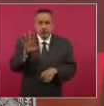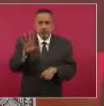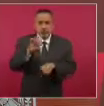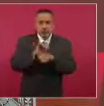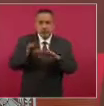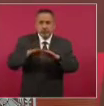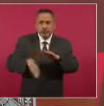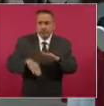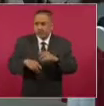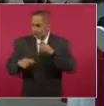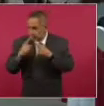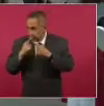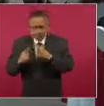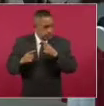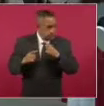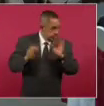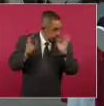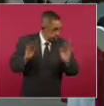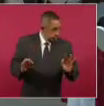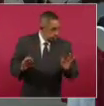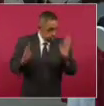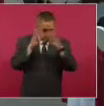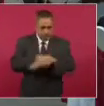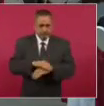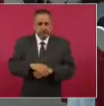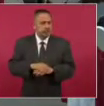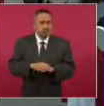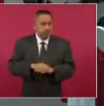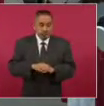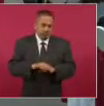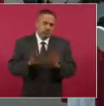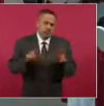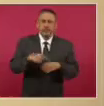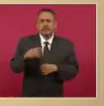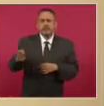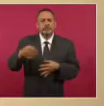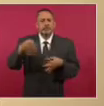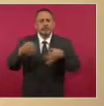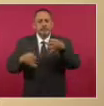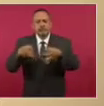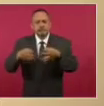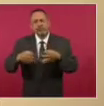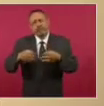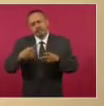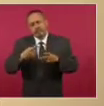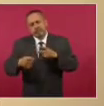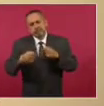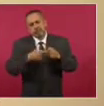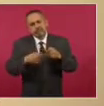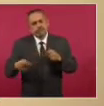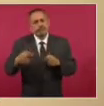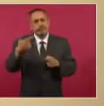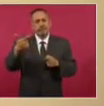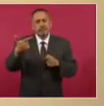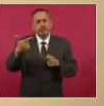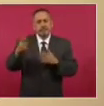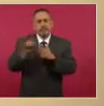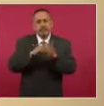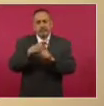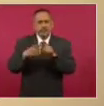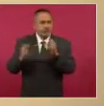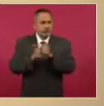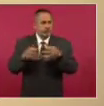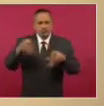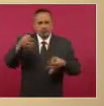días. El resto que llega a los tribunales en menos de 7 meses y medio a través de juicios orales.